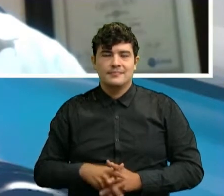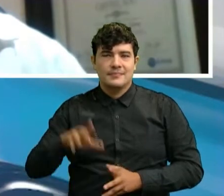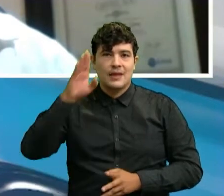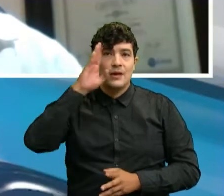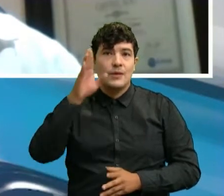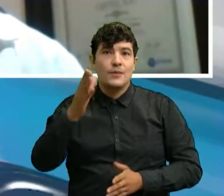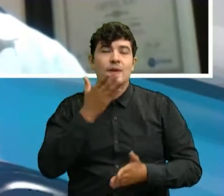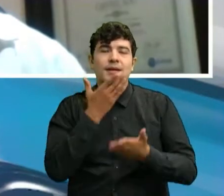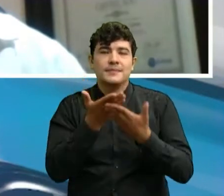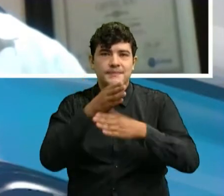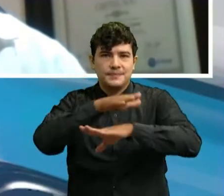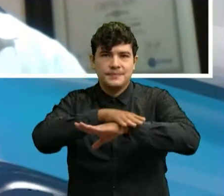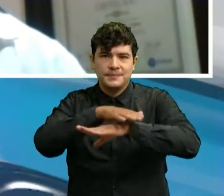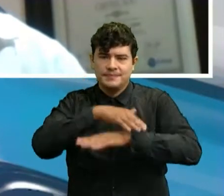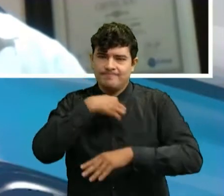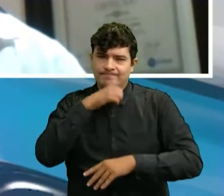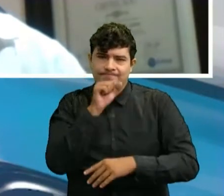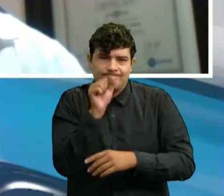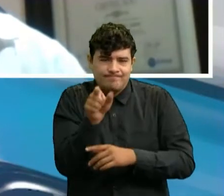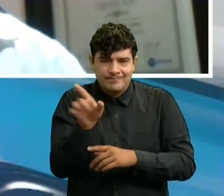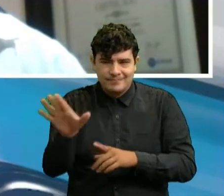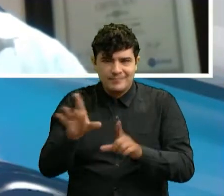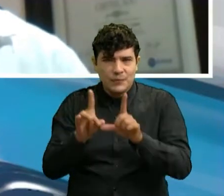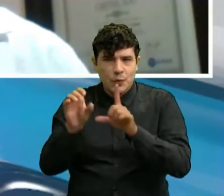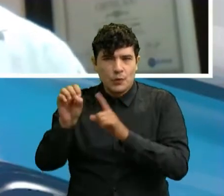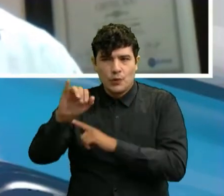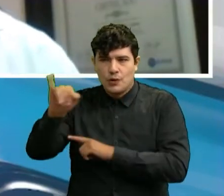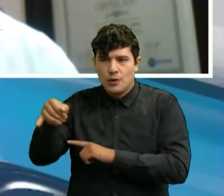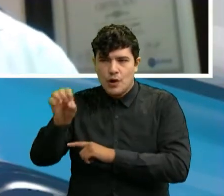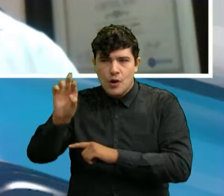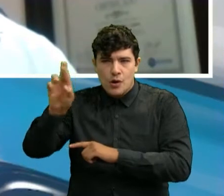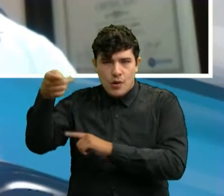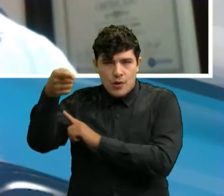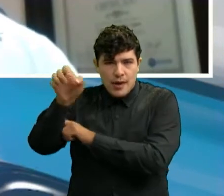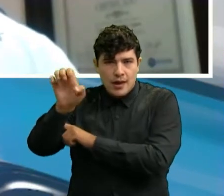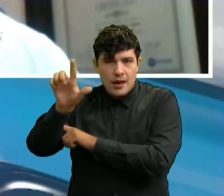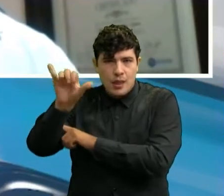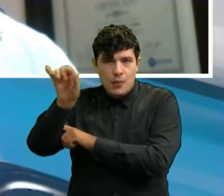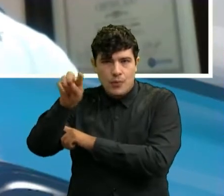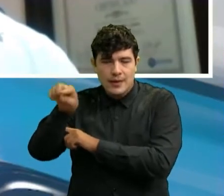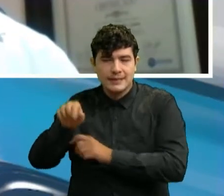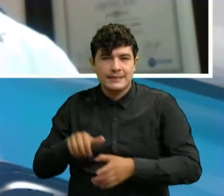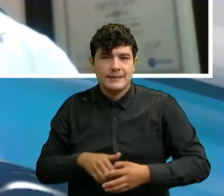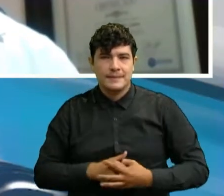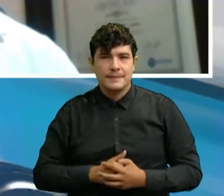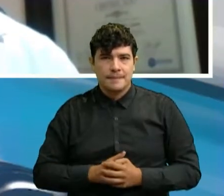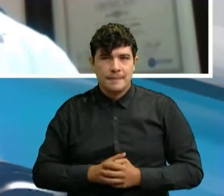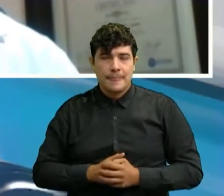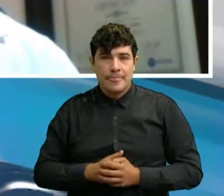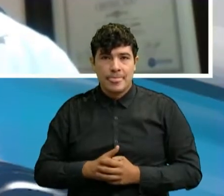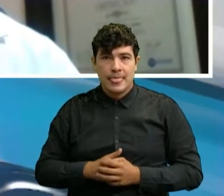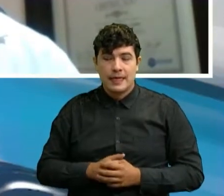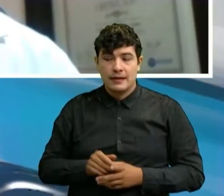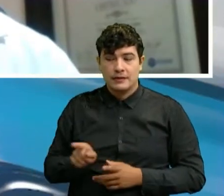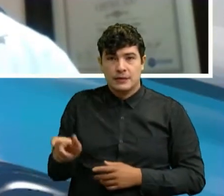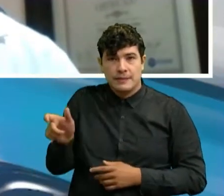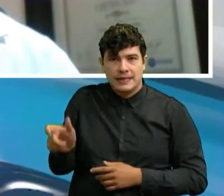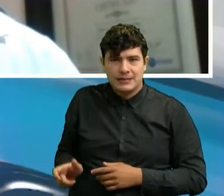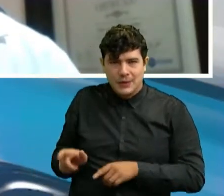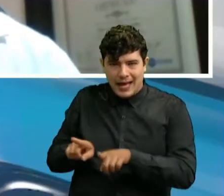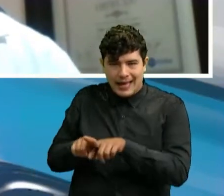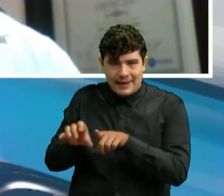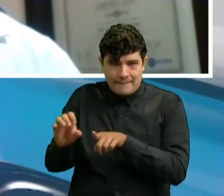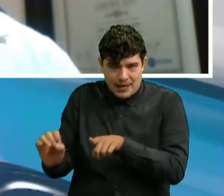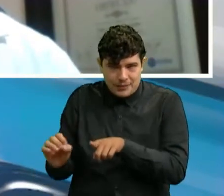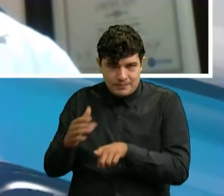Buenas tardes, es una inquietud para el doctor Jorge Luis. Es que tengo un hermano que en este